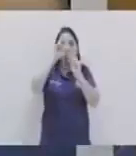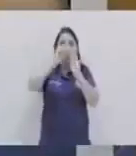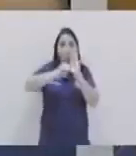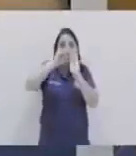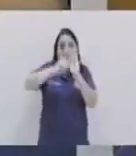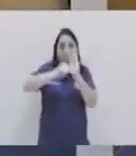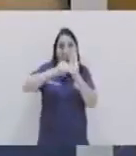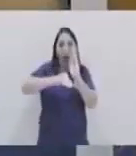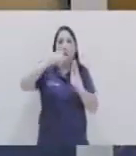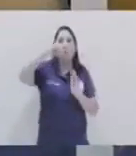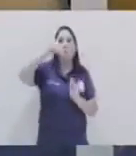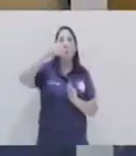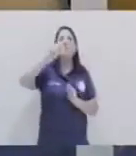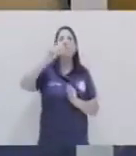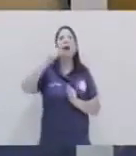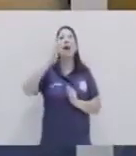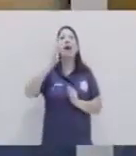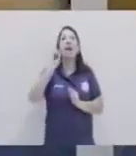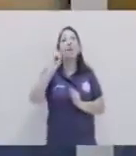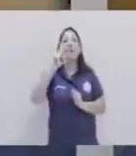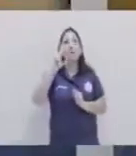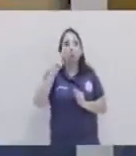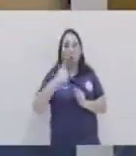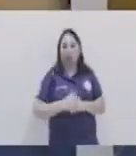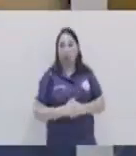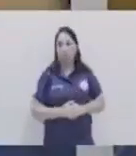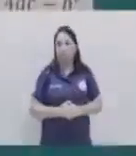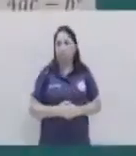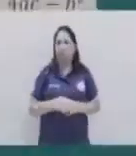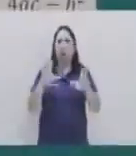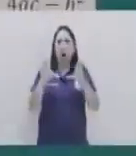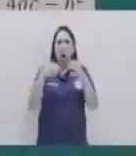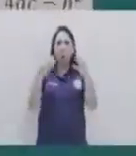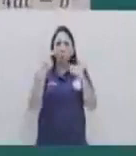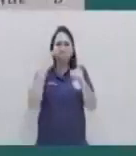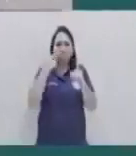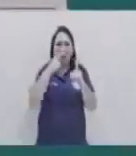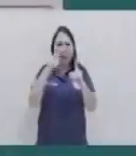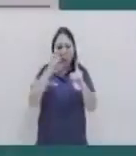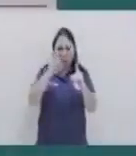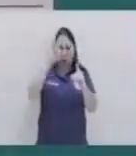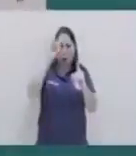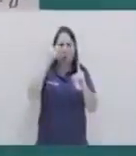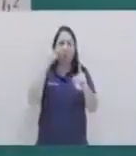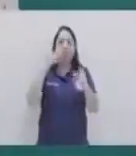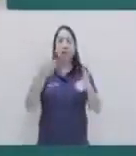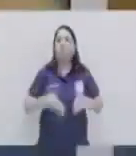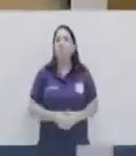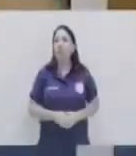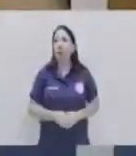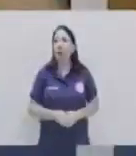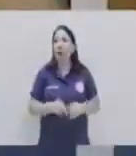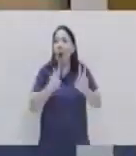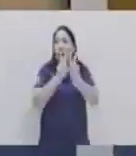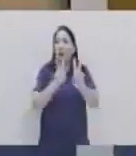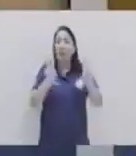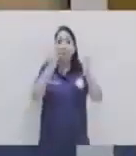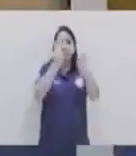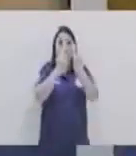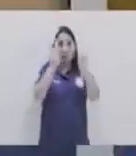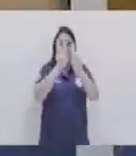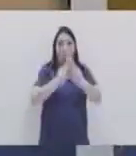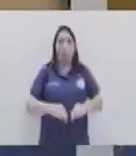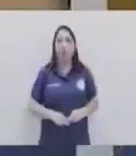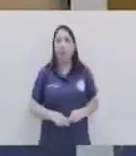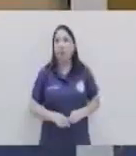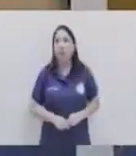más bajo de nuestra parábola. Ahora, ¿qué vamos a hacer para poder encontrarlo? Vamos a utilizar el valor, en este